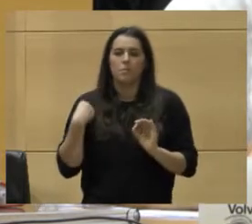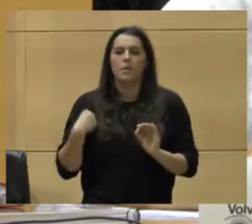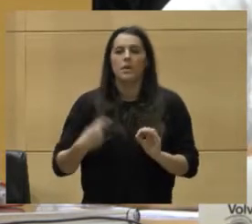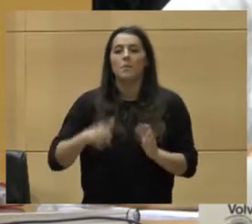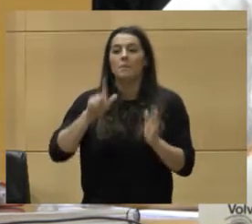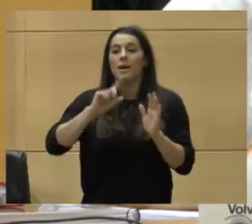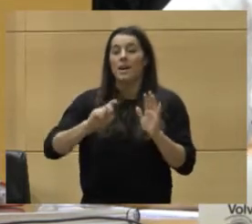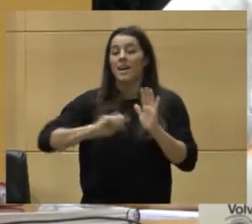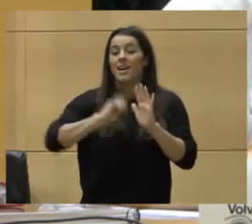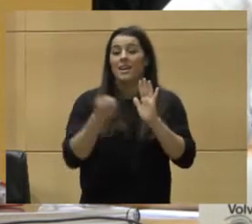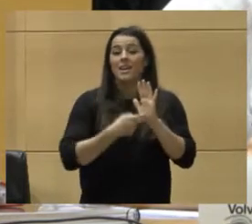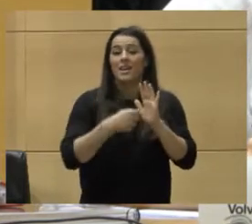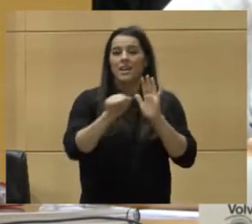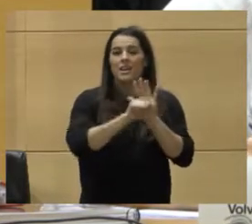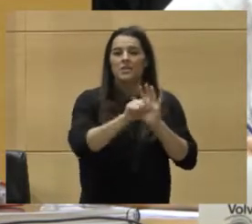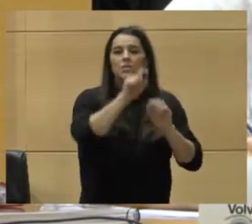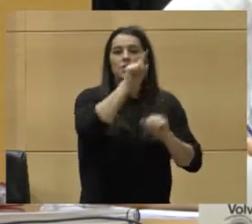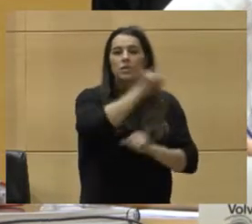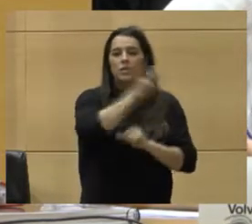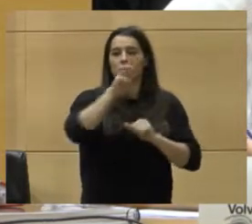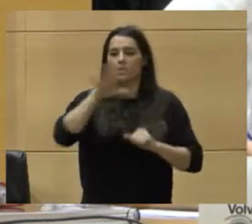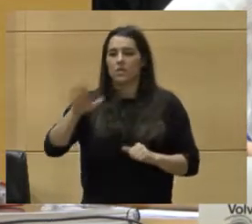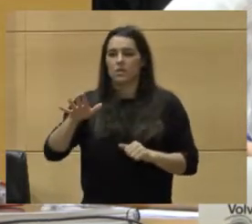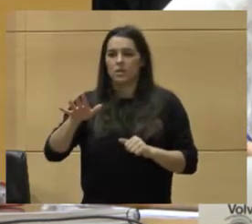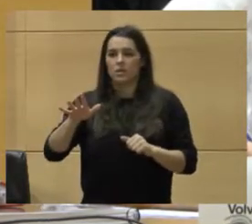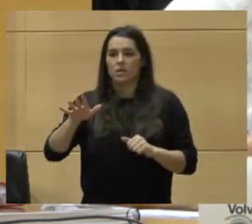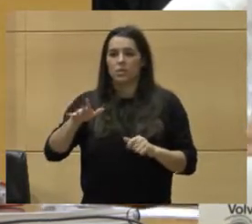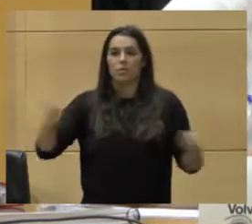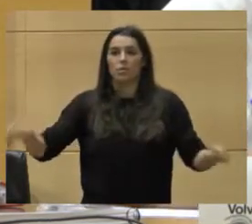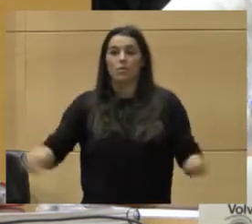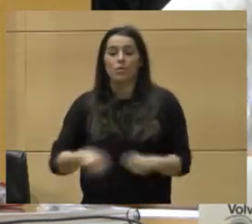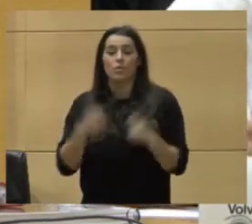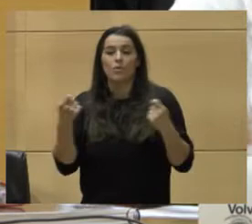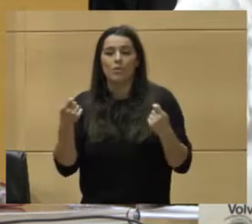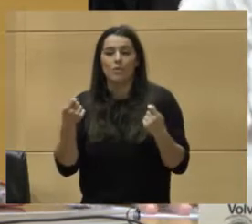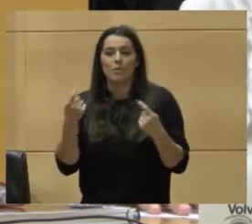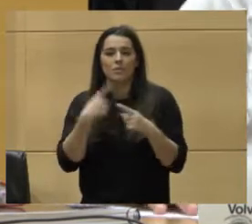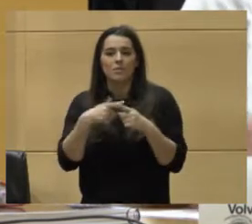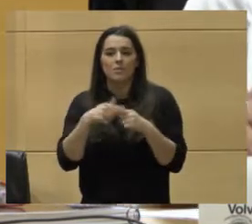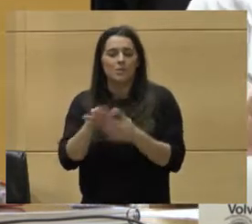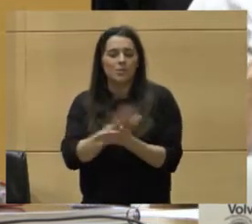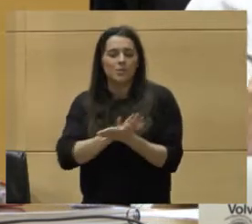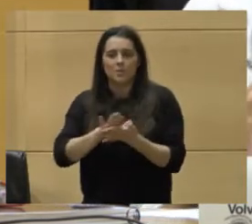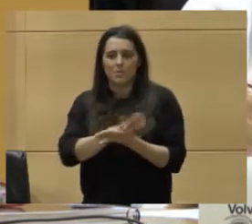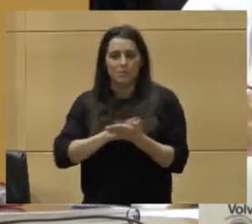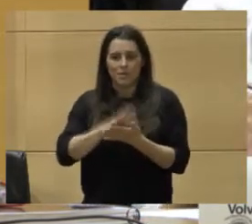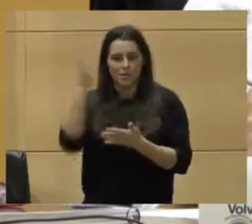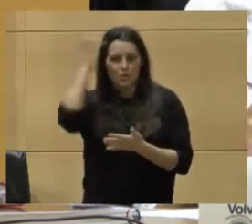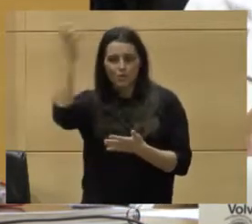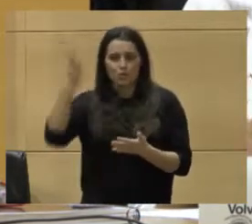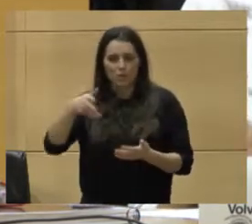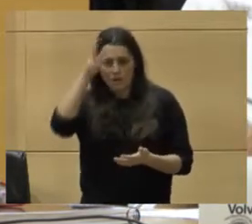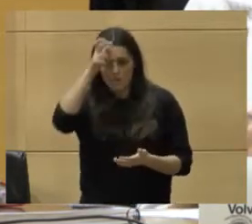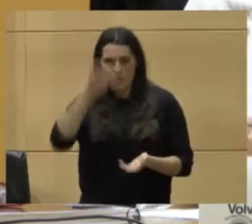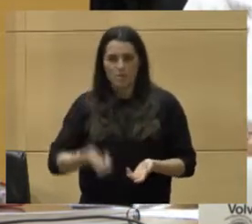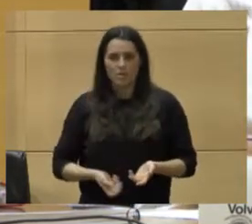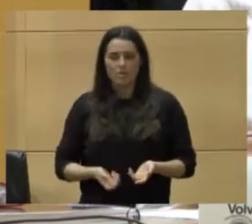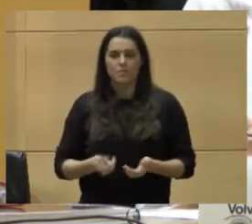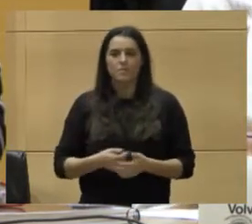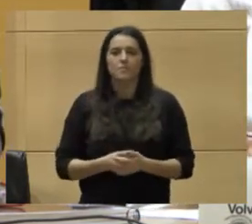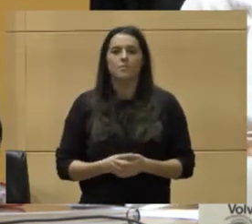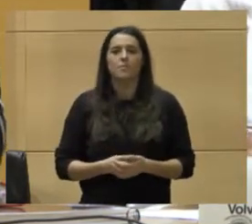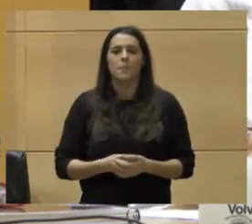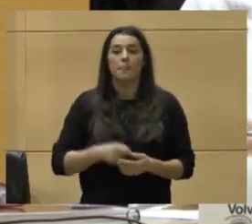135 quiebra los elementos más básicos de la soberanía popular que creo que tiene que ser el elemento de construcción política